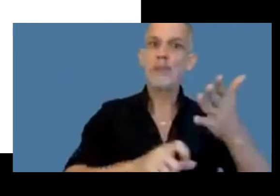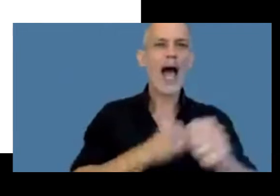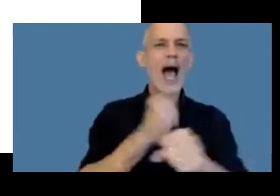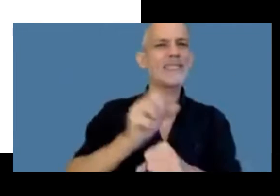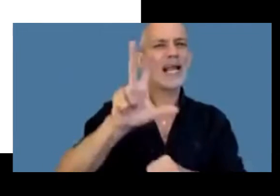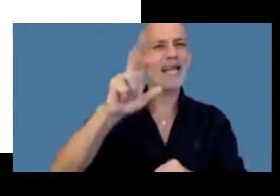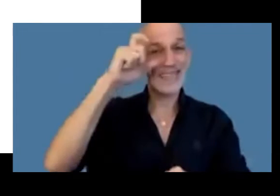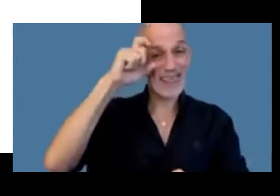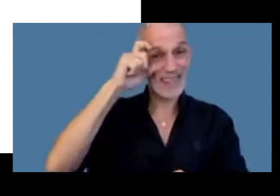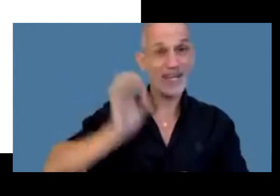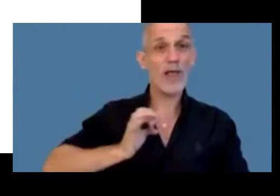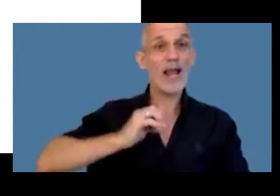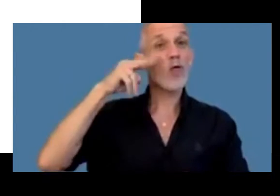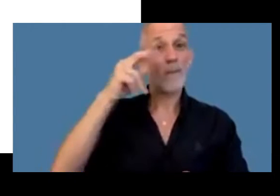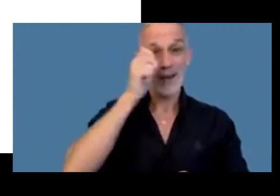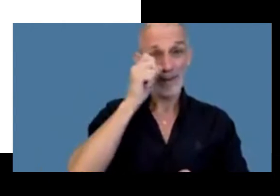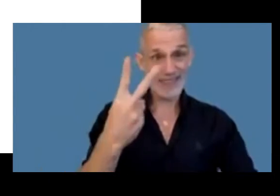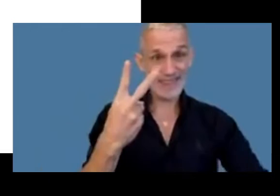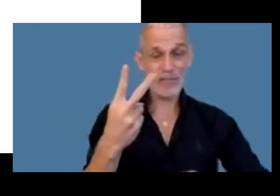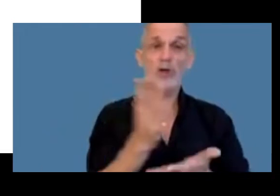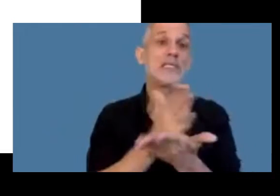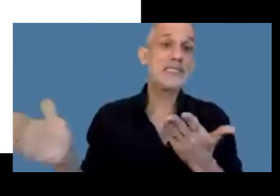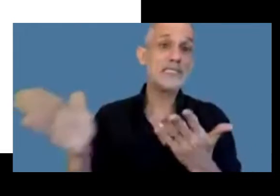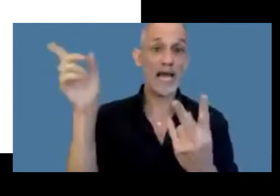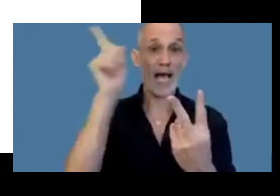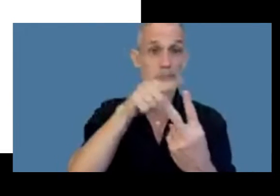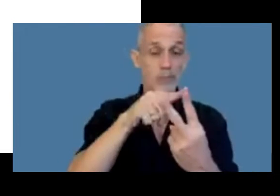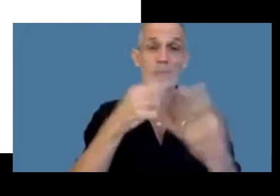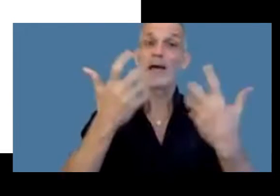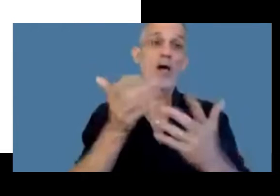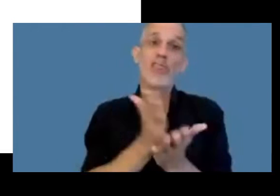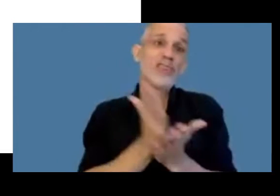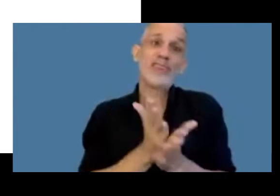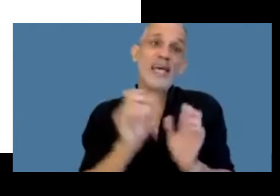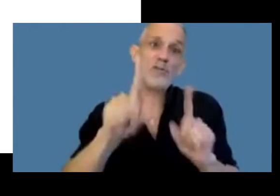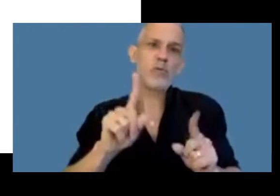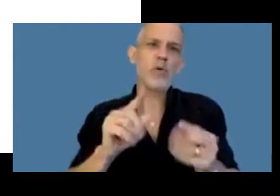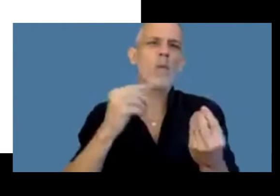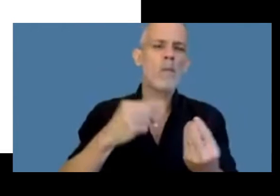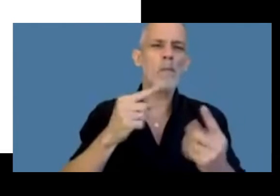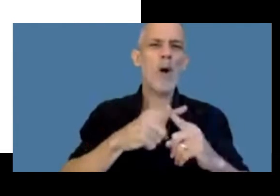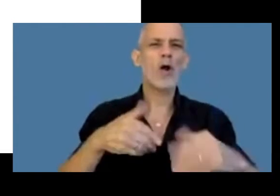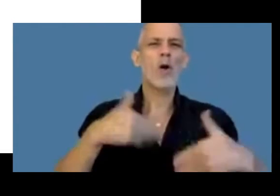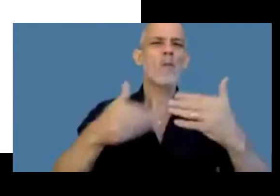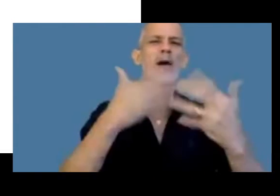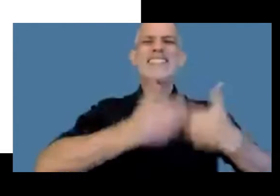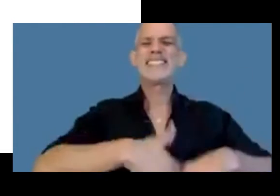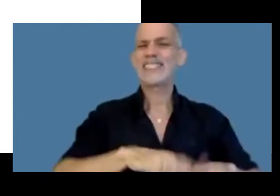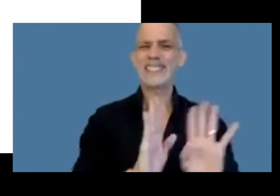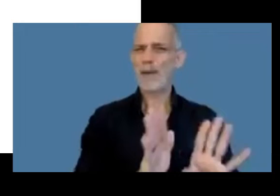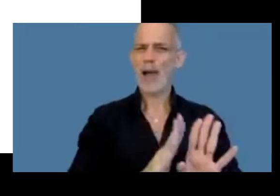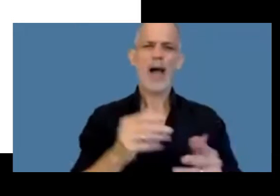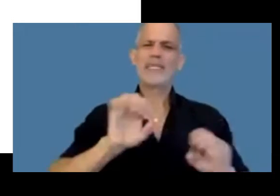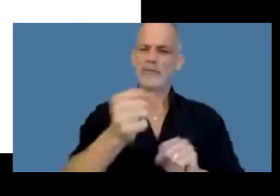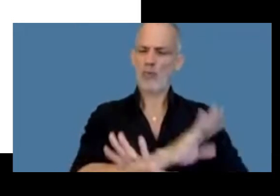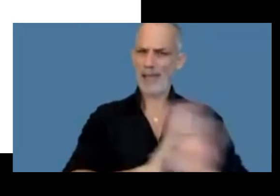enero 2022 la exclusión de pleno derecho a través del proceso sistémico, ¿sí?